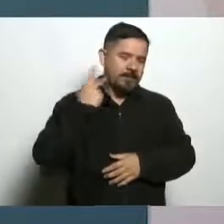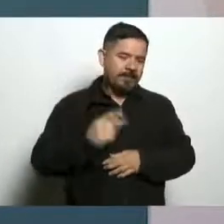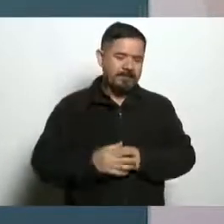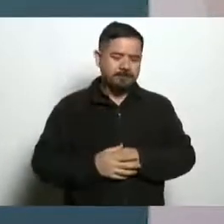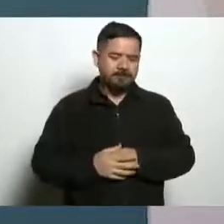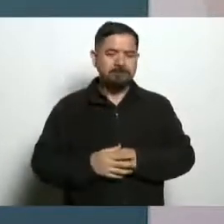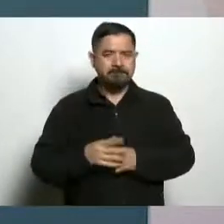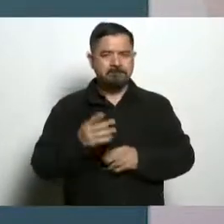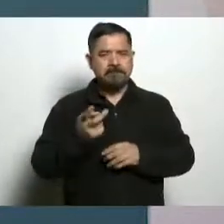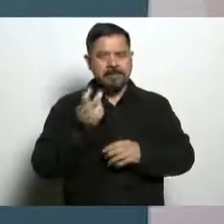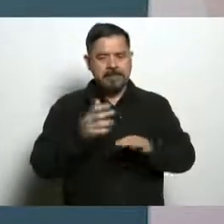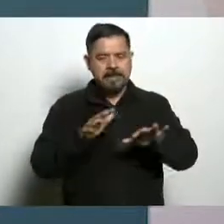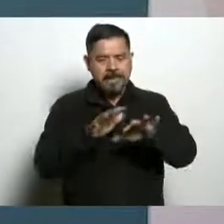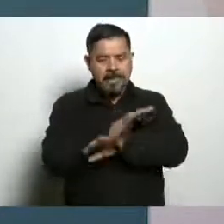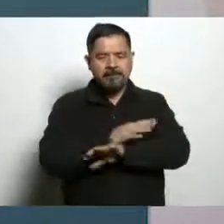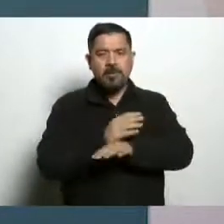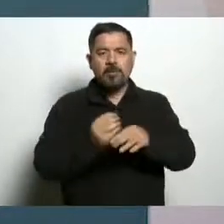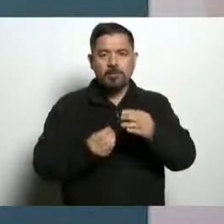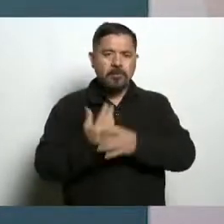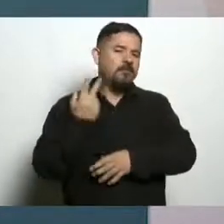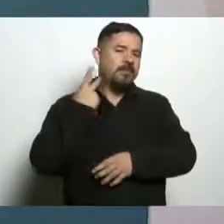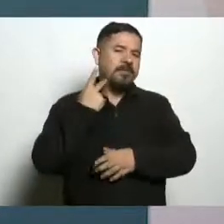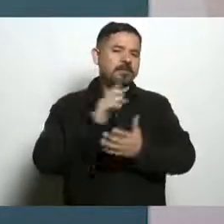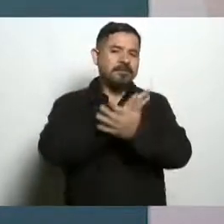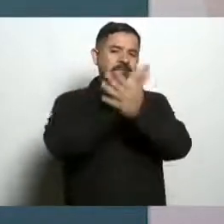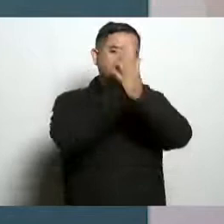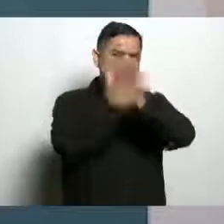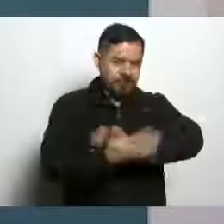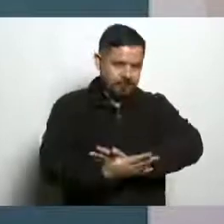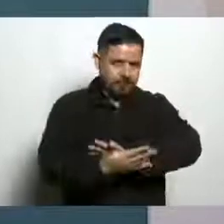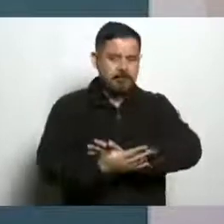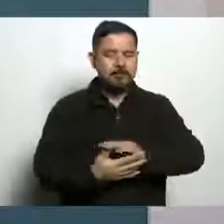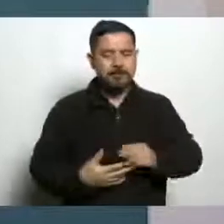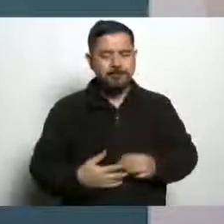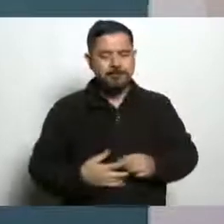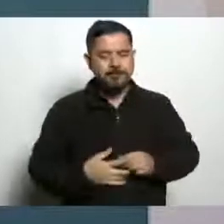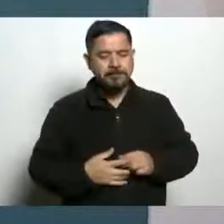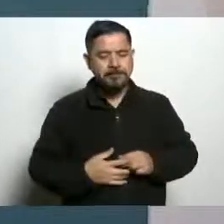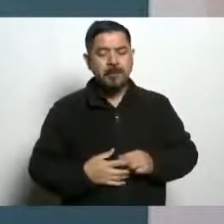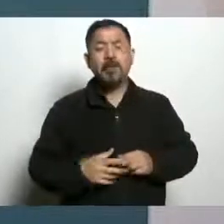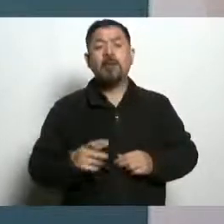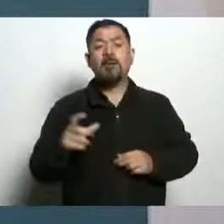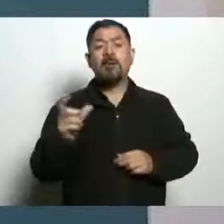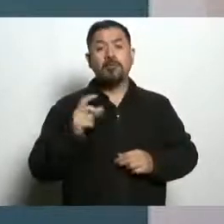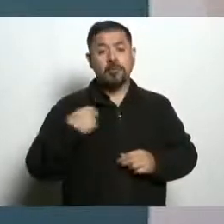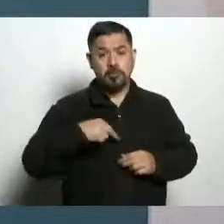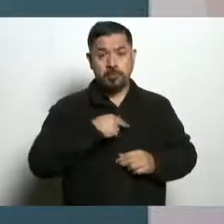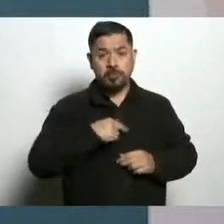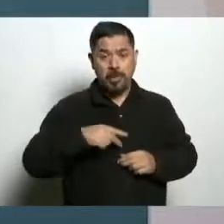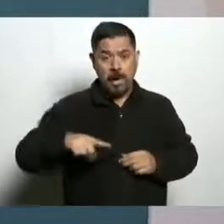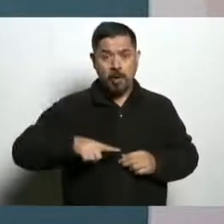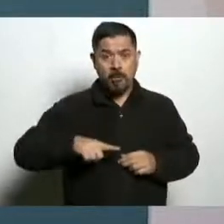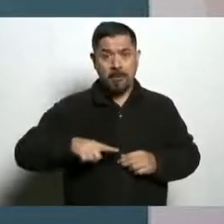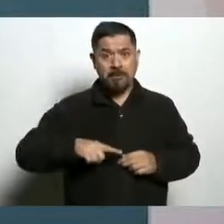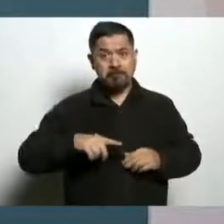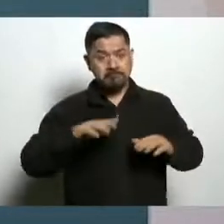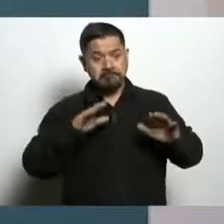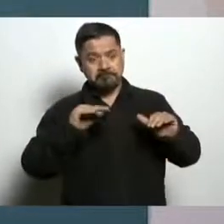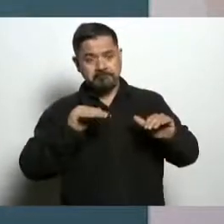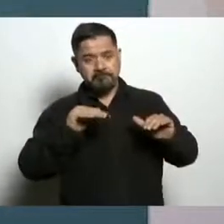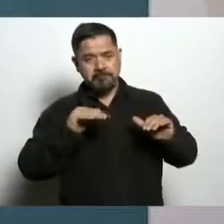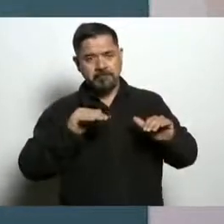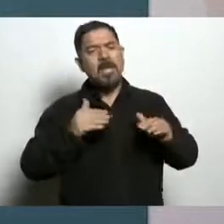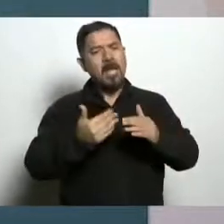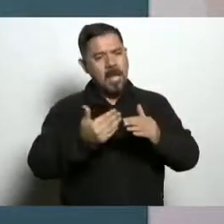del cambio y de la transformación. Entonces, antes de que abandonemos el gobierno, ya van a estar